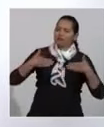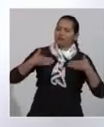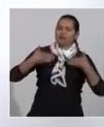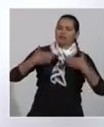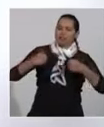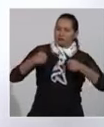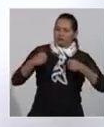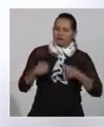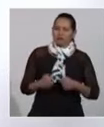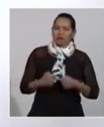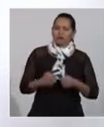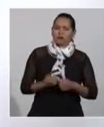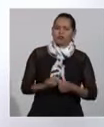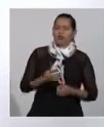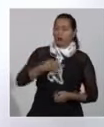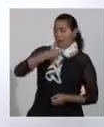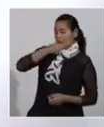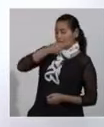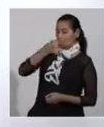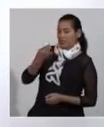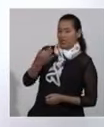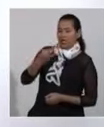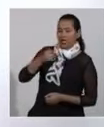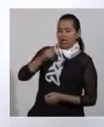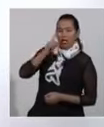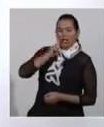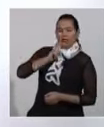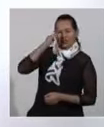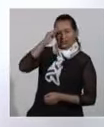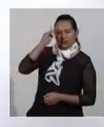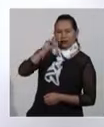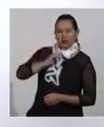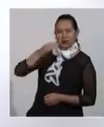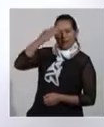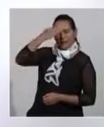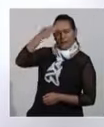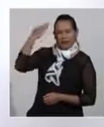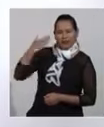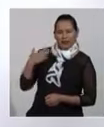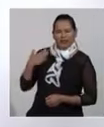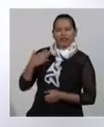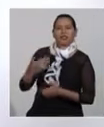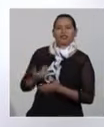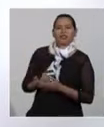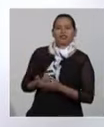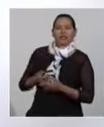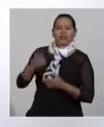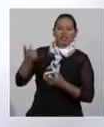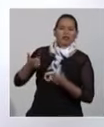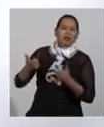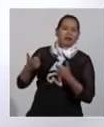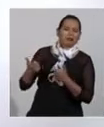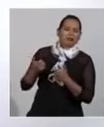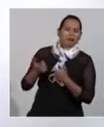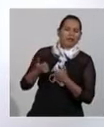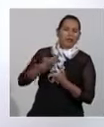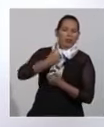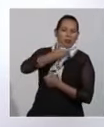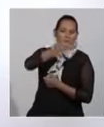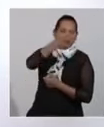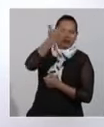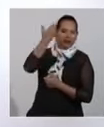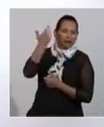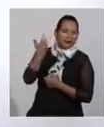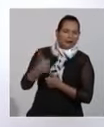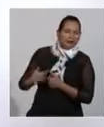Y decirle a la señora Marta Erika que de verdad ella tiene un nivel social y económico que no le permite sentir la realidad